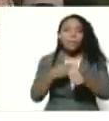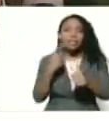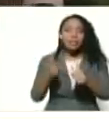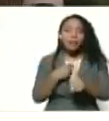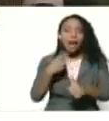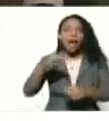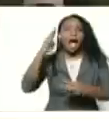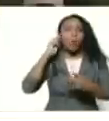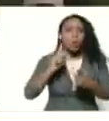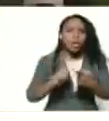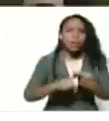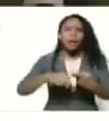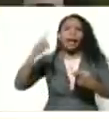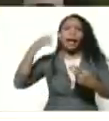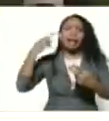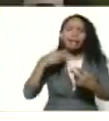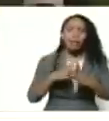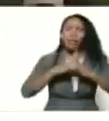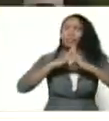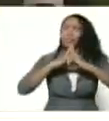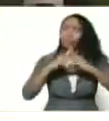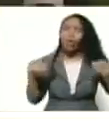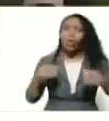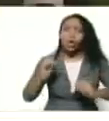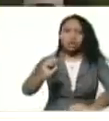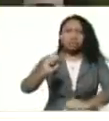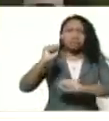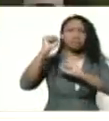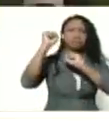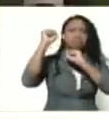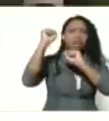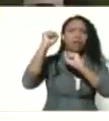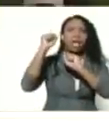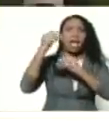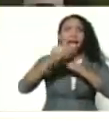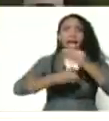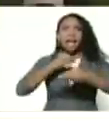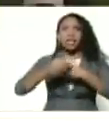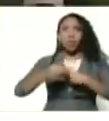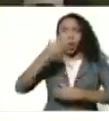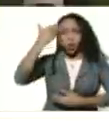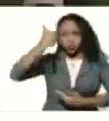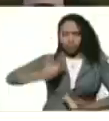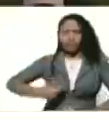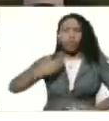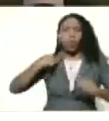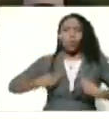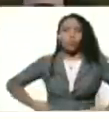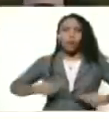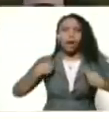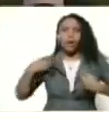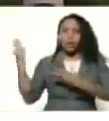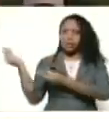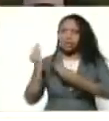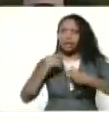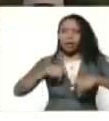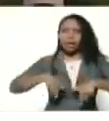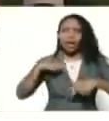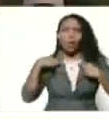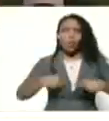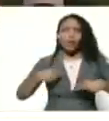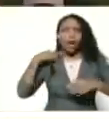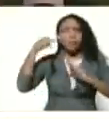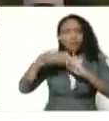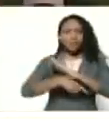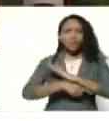principales, a Bolívar, al Negro, a todos nuestros héroes y heroínas hechos seres humanos, traídos a la humanidad profunda.